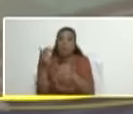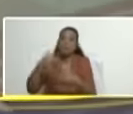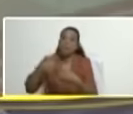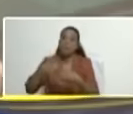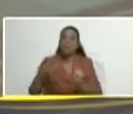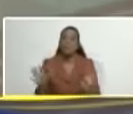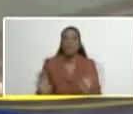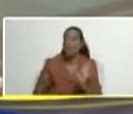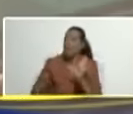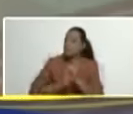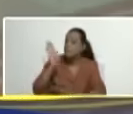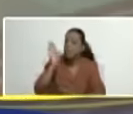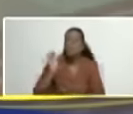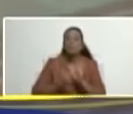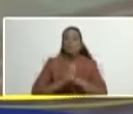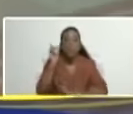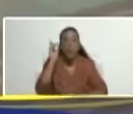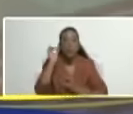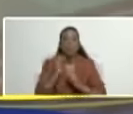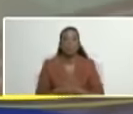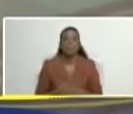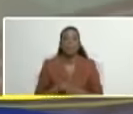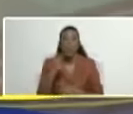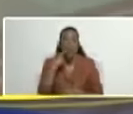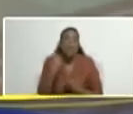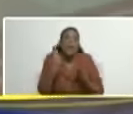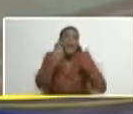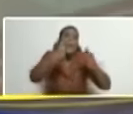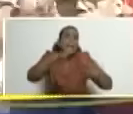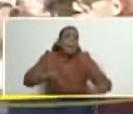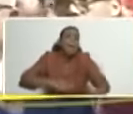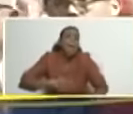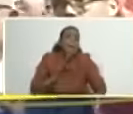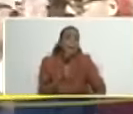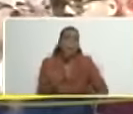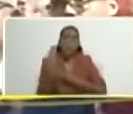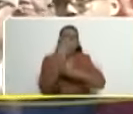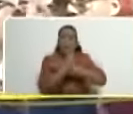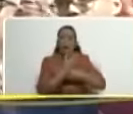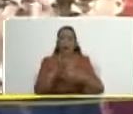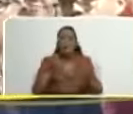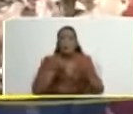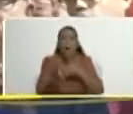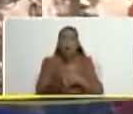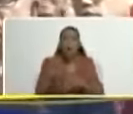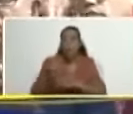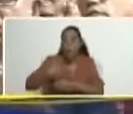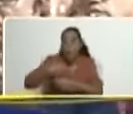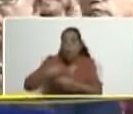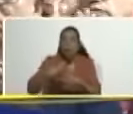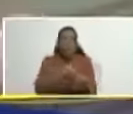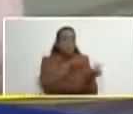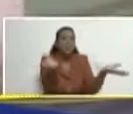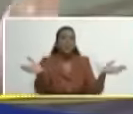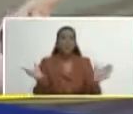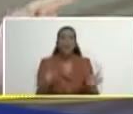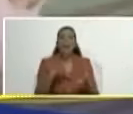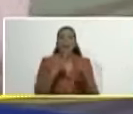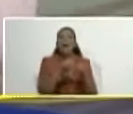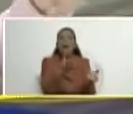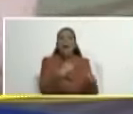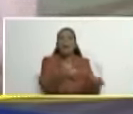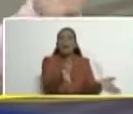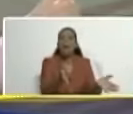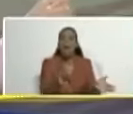su crecimiento, su desarrollo. Los que han pretendido poner nuestro petróleo, nuestro gas, entregárselo,